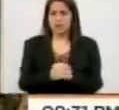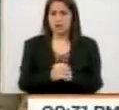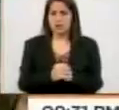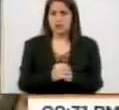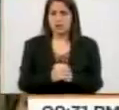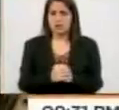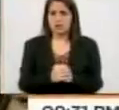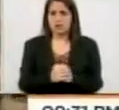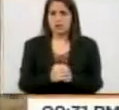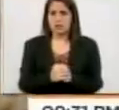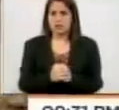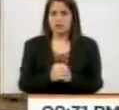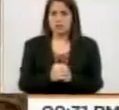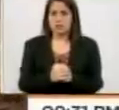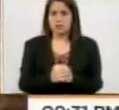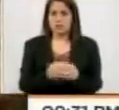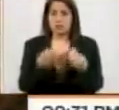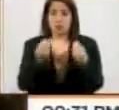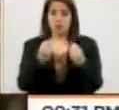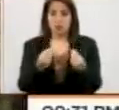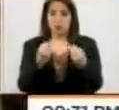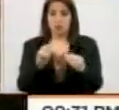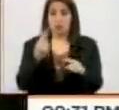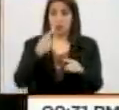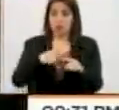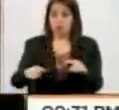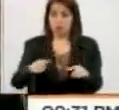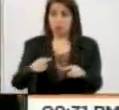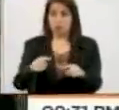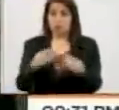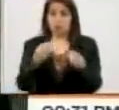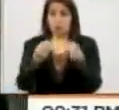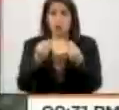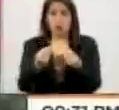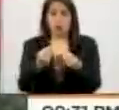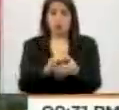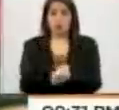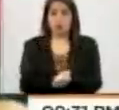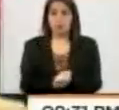está Jorge Rodríguez. Ahí está Jorge. Ahí está Jorge.